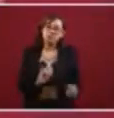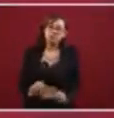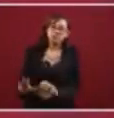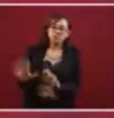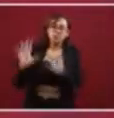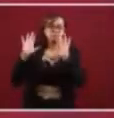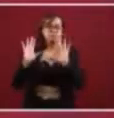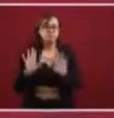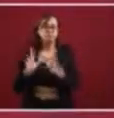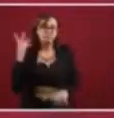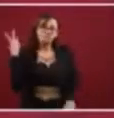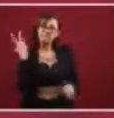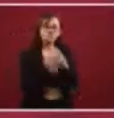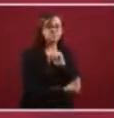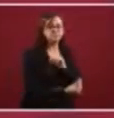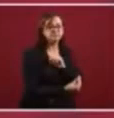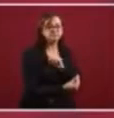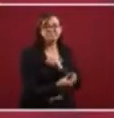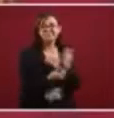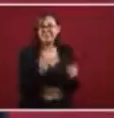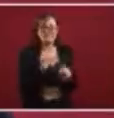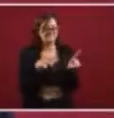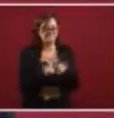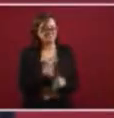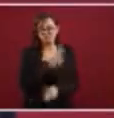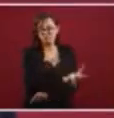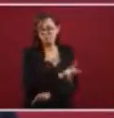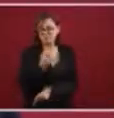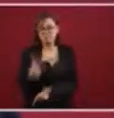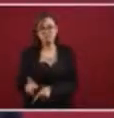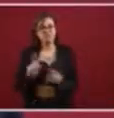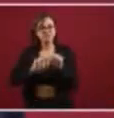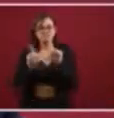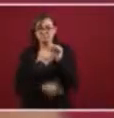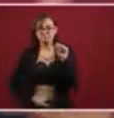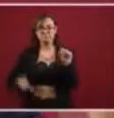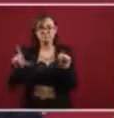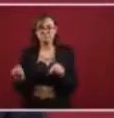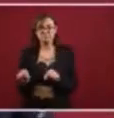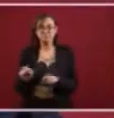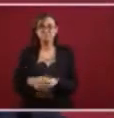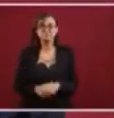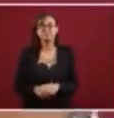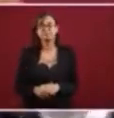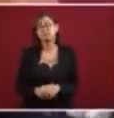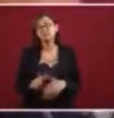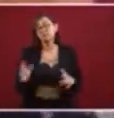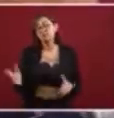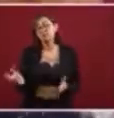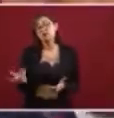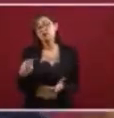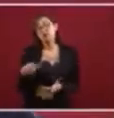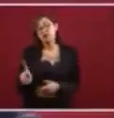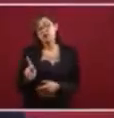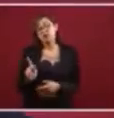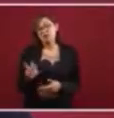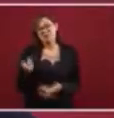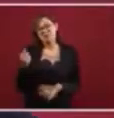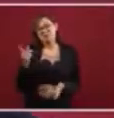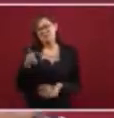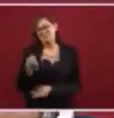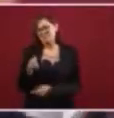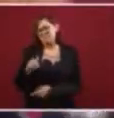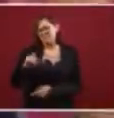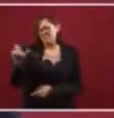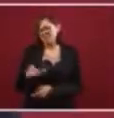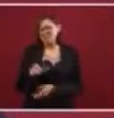estamos, así estamos. Pero lo de Pemex, pues ya sabemos de que el